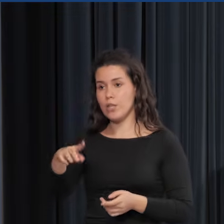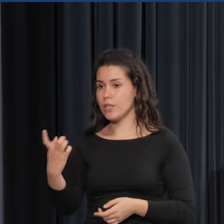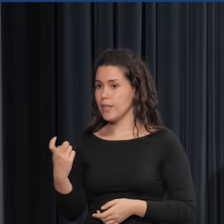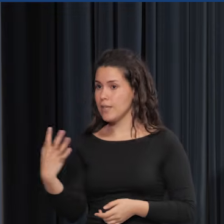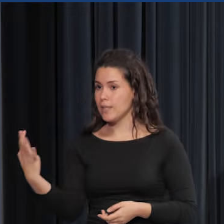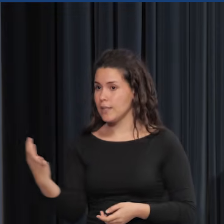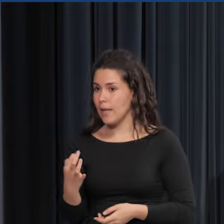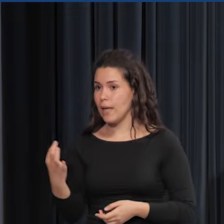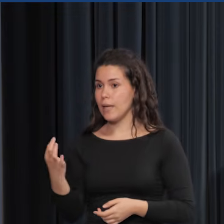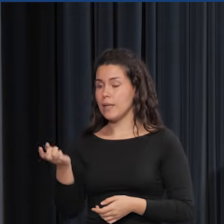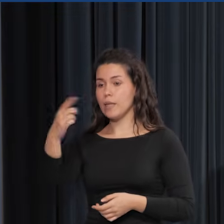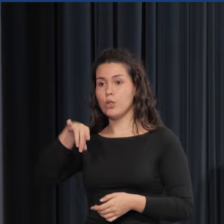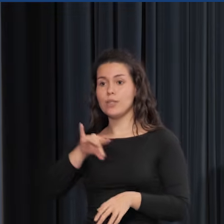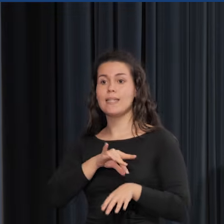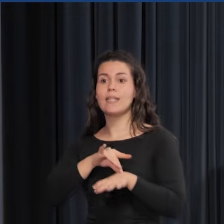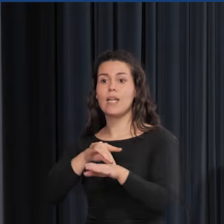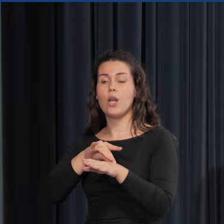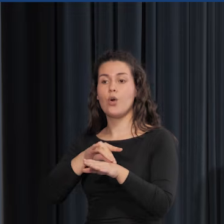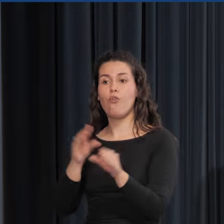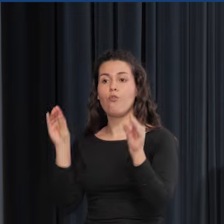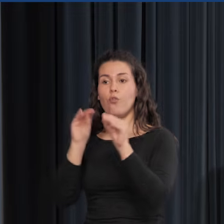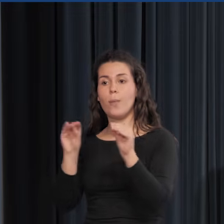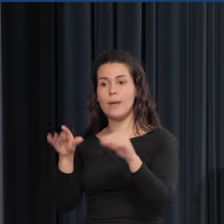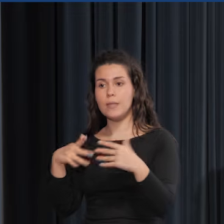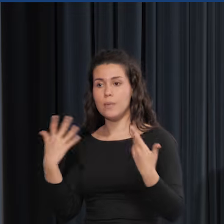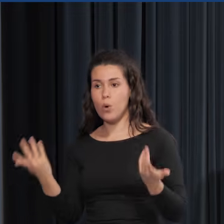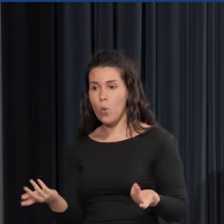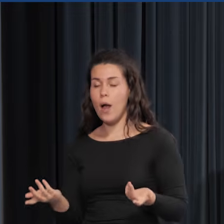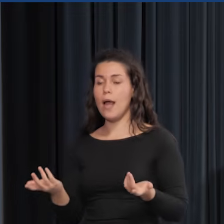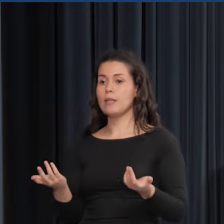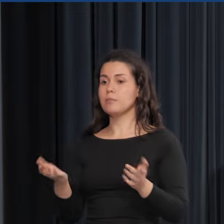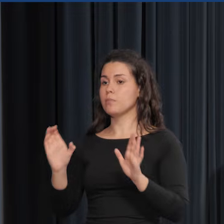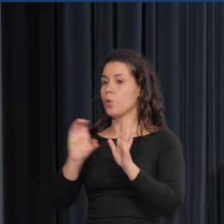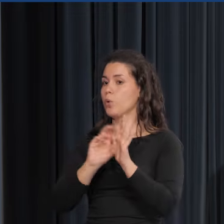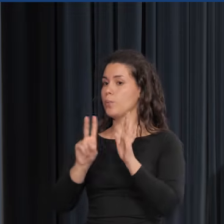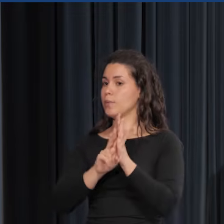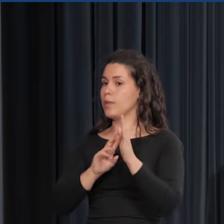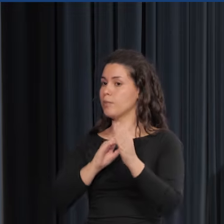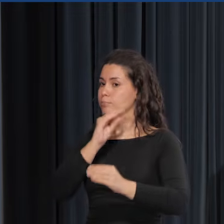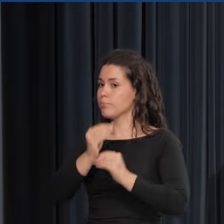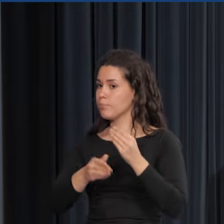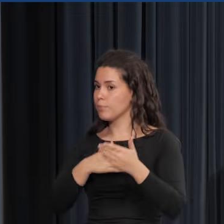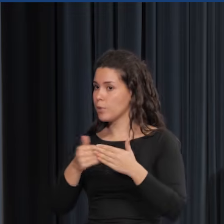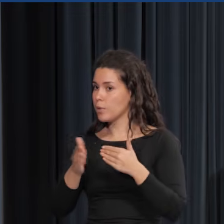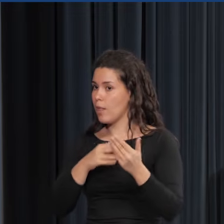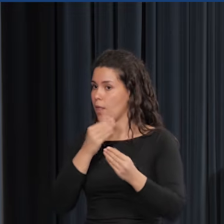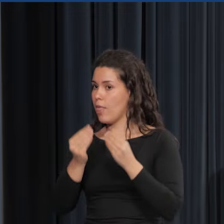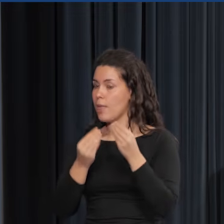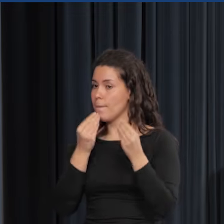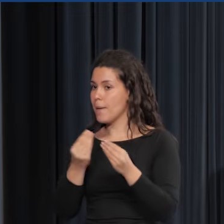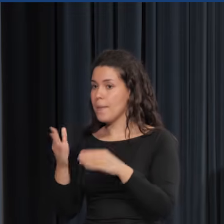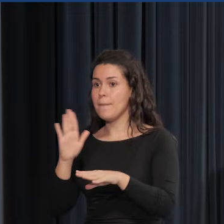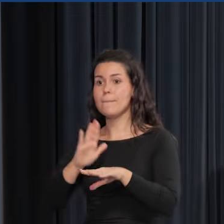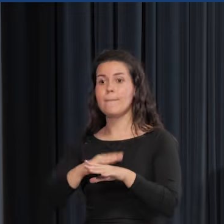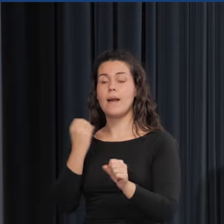su posible itinerario formativo, cómo crear un buen currículum a la hora de encontrar trabajo.